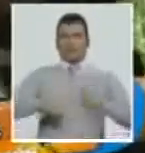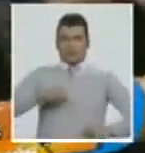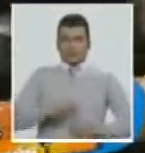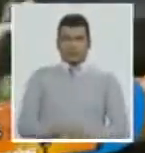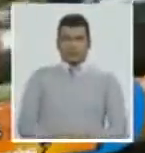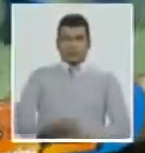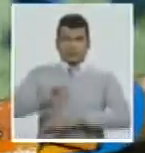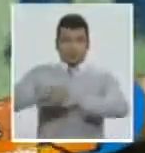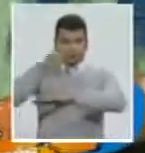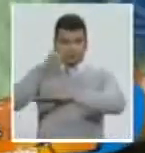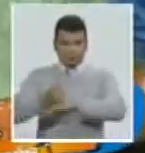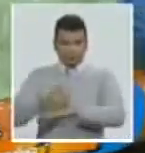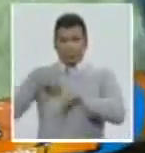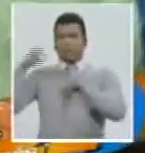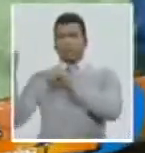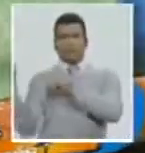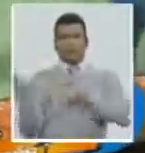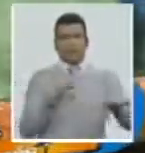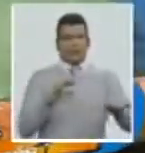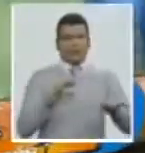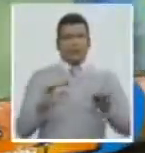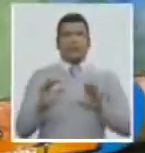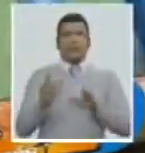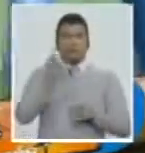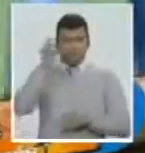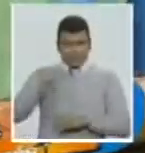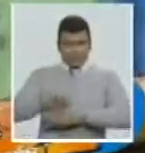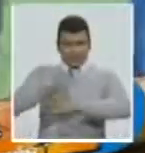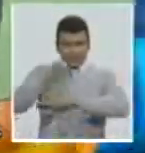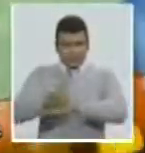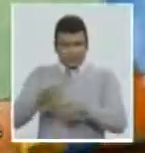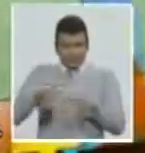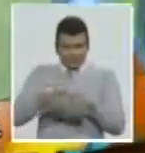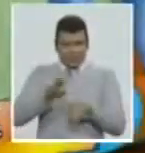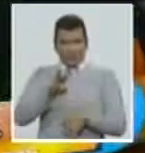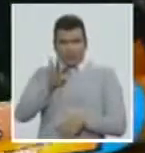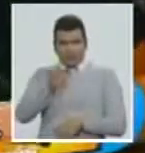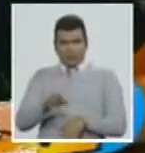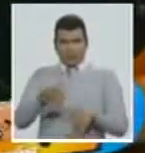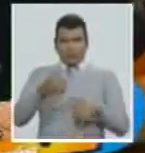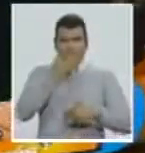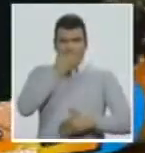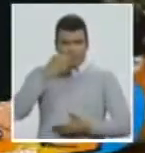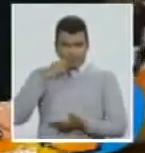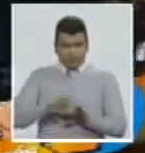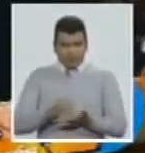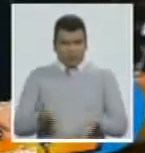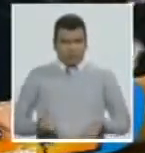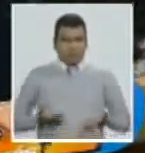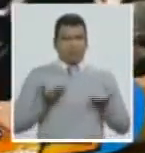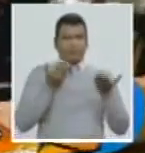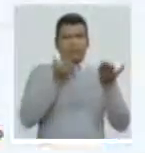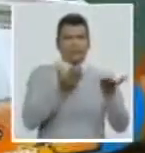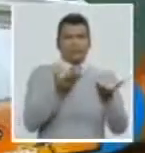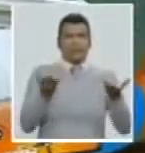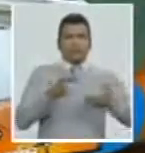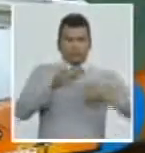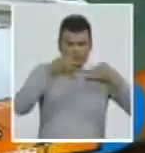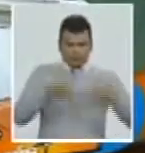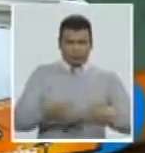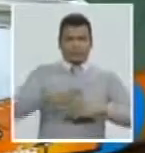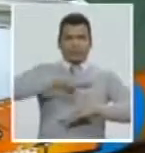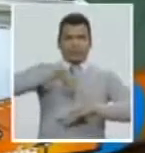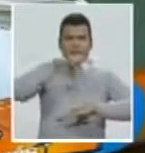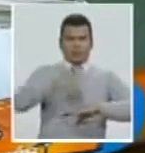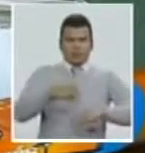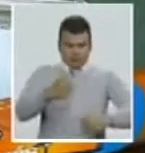de movilizado, uno de los jefes del Frente 29 de las FARC, se entregó al ejército en zona rural del Rosario, Nariño.